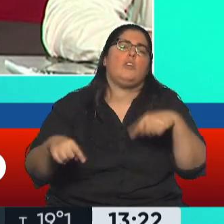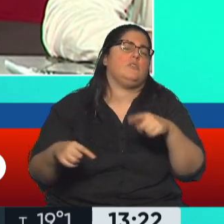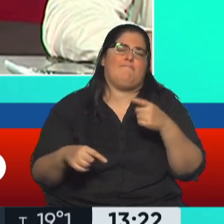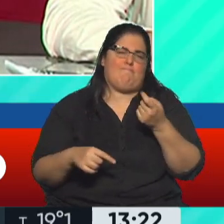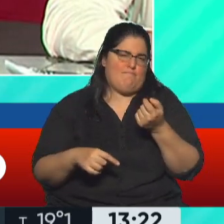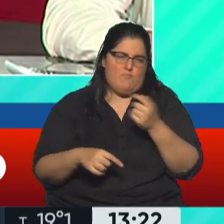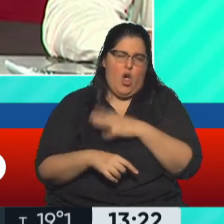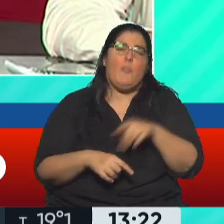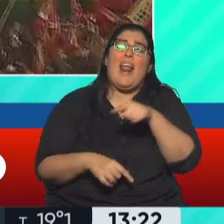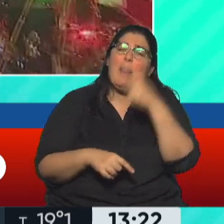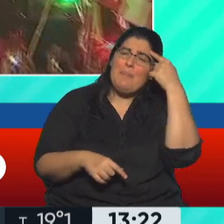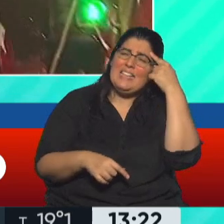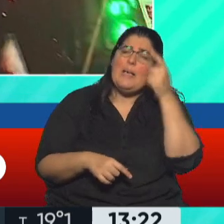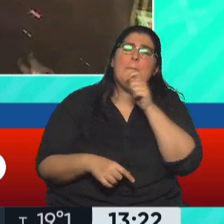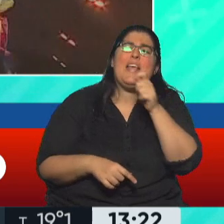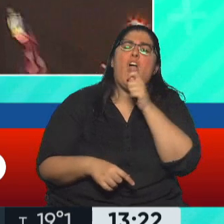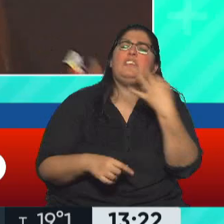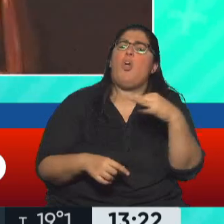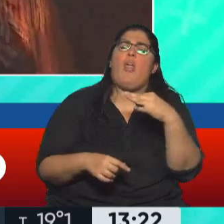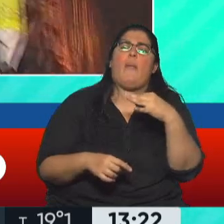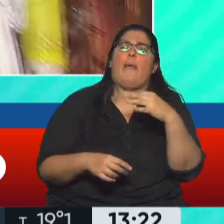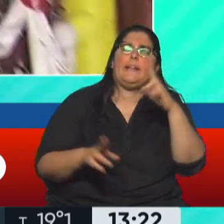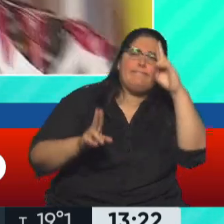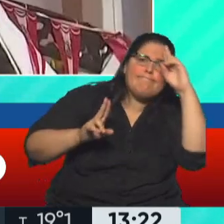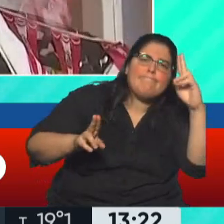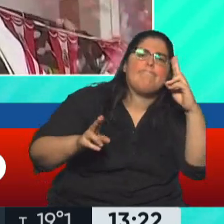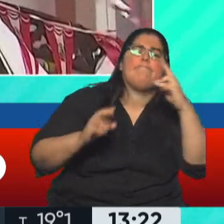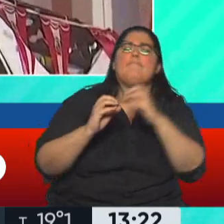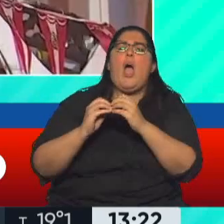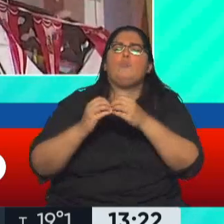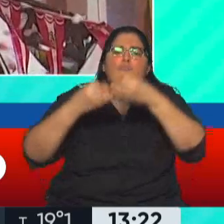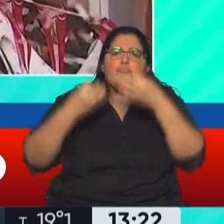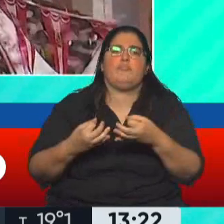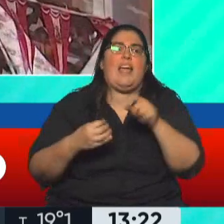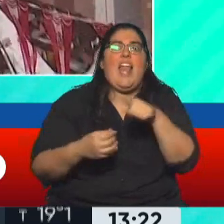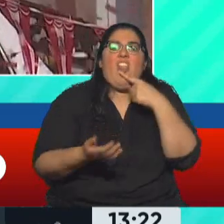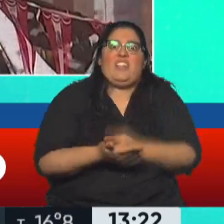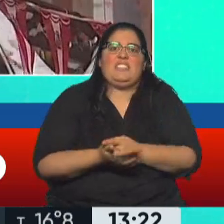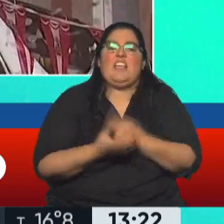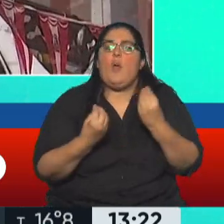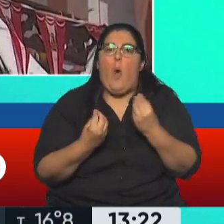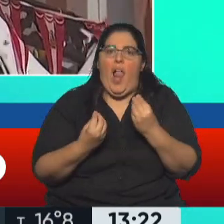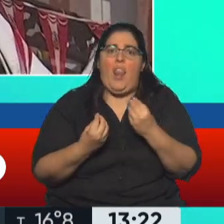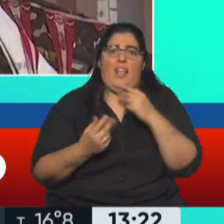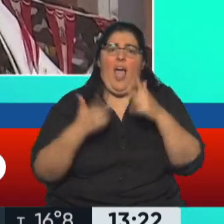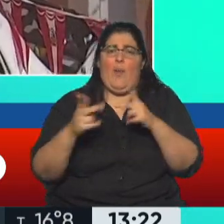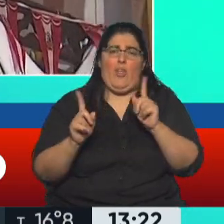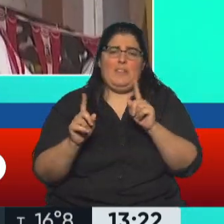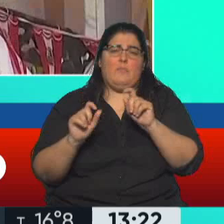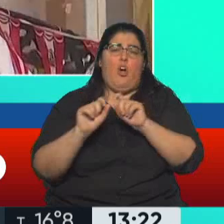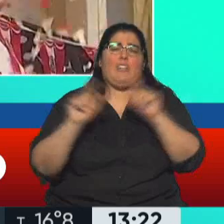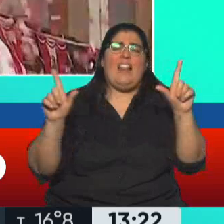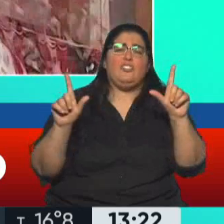que el periodismo debe estar al servicio de las buenas causas, que las fija él. Y hasta habla de los programas de medios